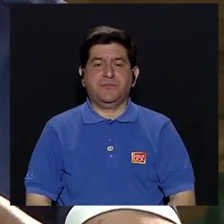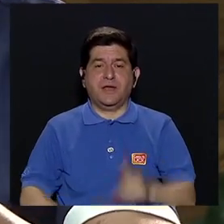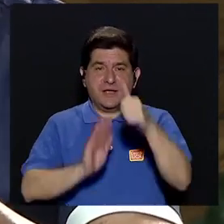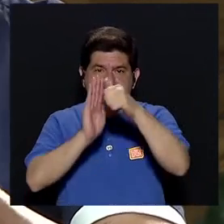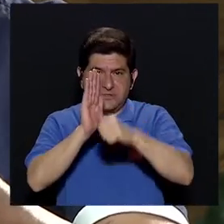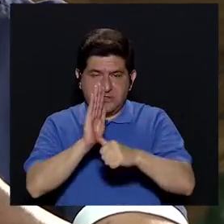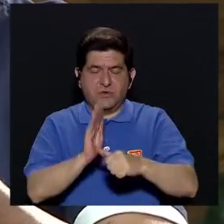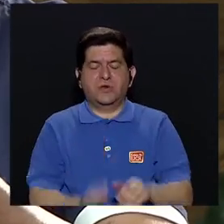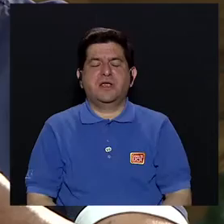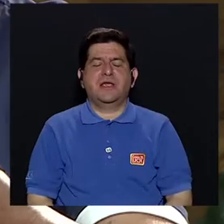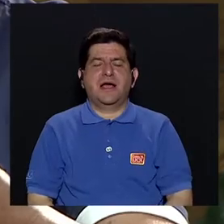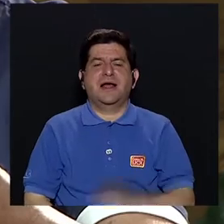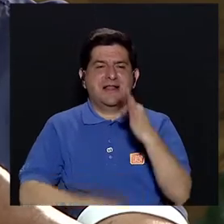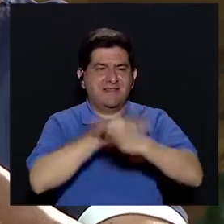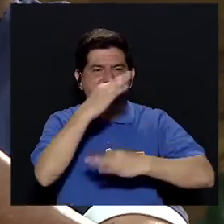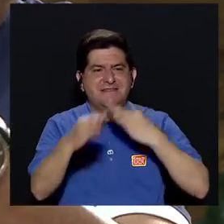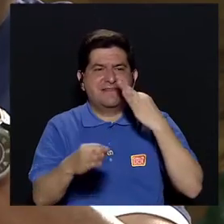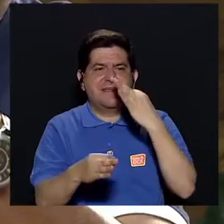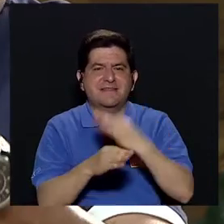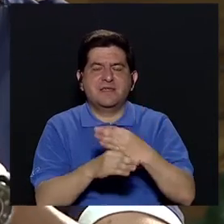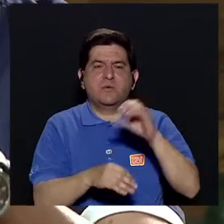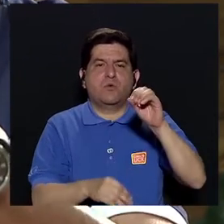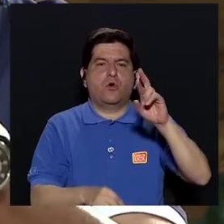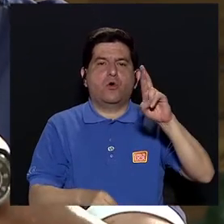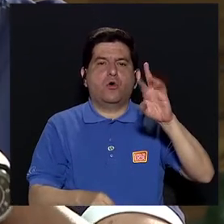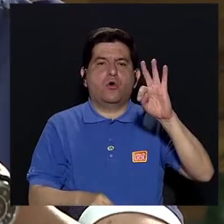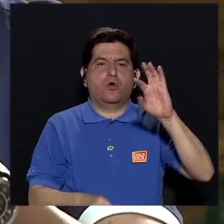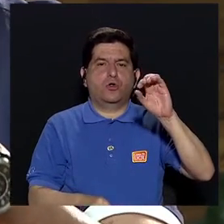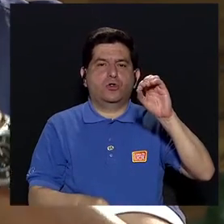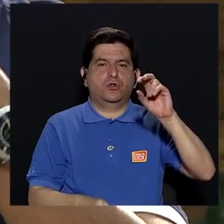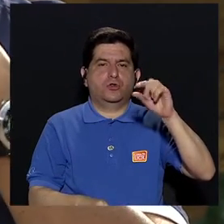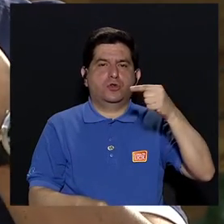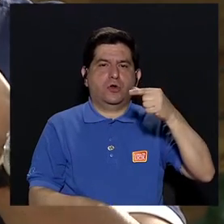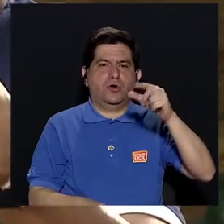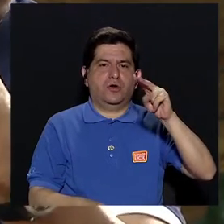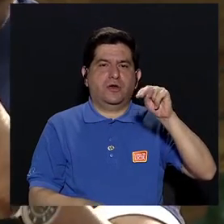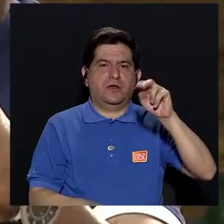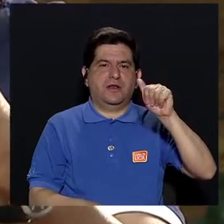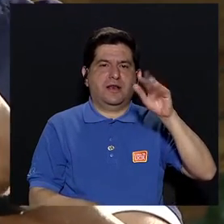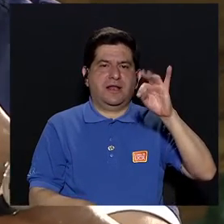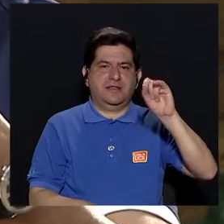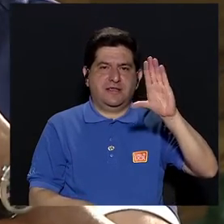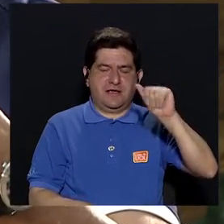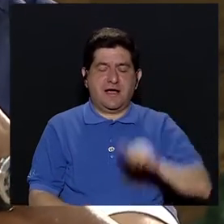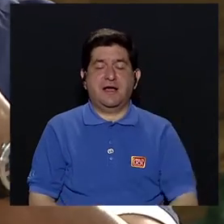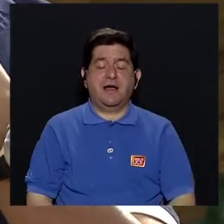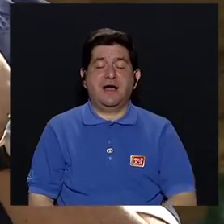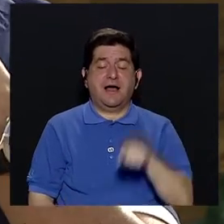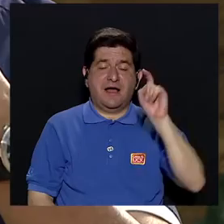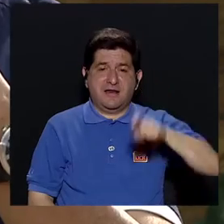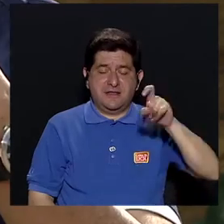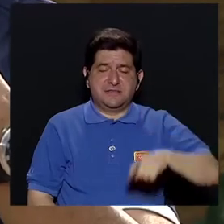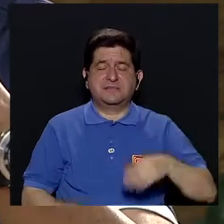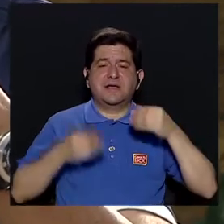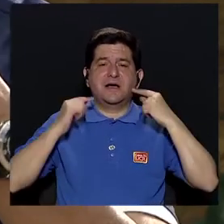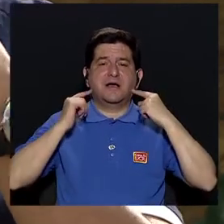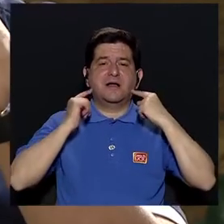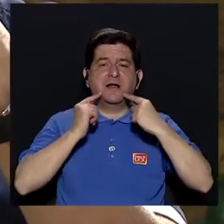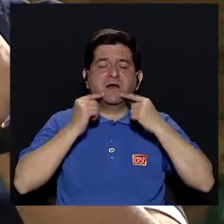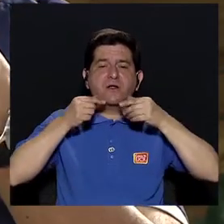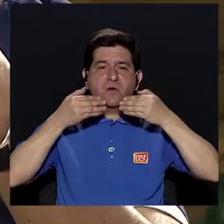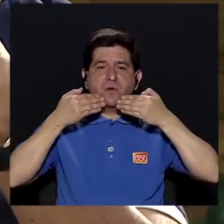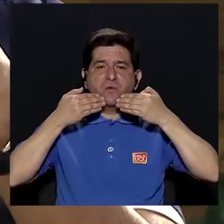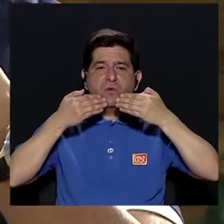La cirugía ortognática, por ejemplo, que es este tipo de cirugías que se realizan para hacer avances de la mandíbula, avances